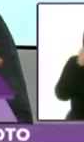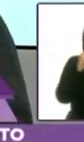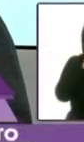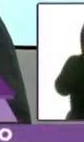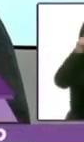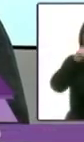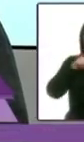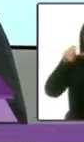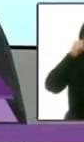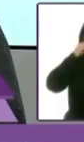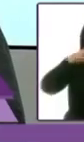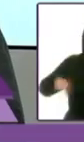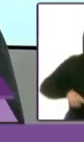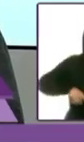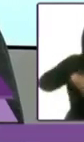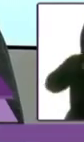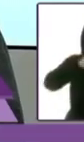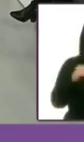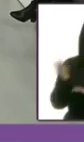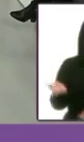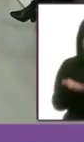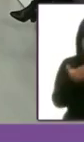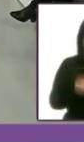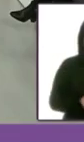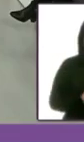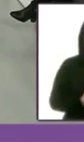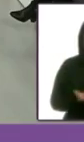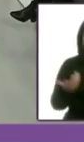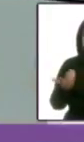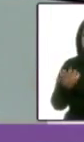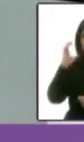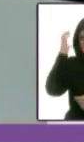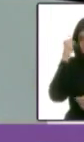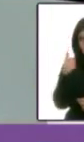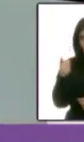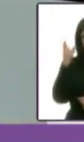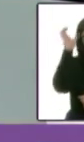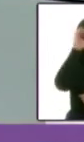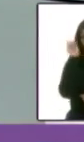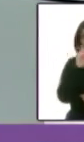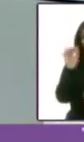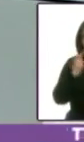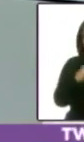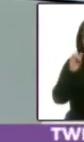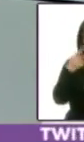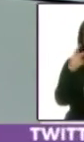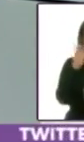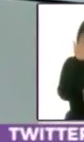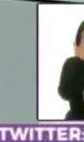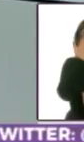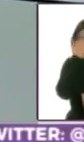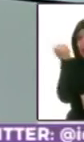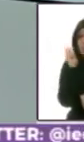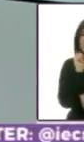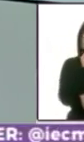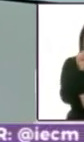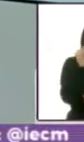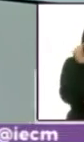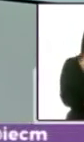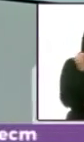un testimonio, aunque pues suena muy, muy extraño que 15 años después reconozca a una